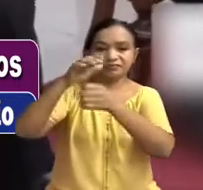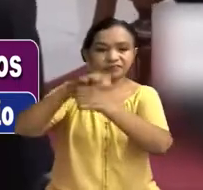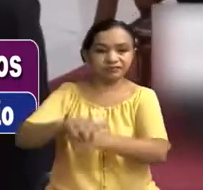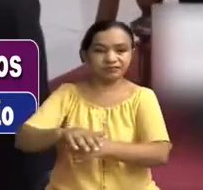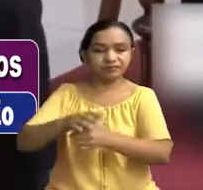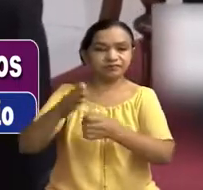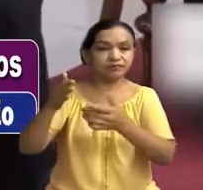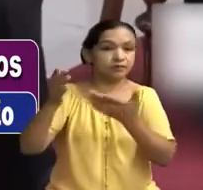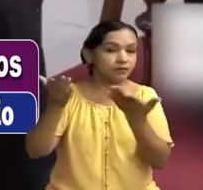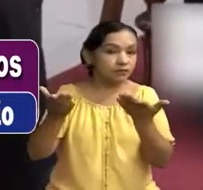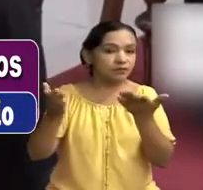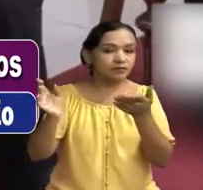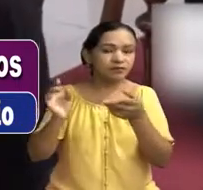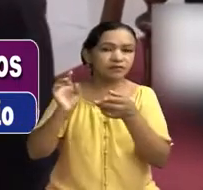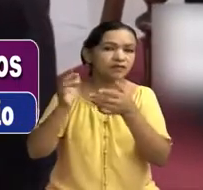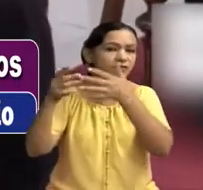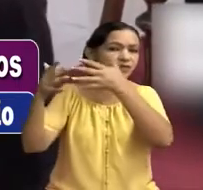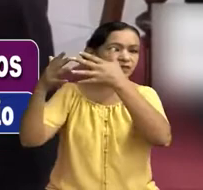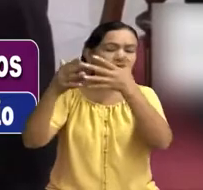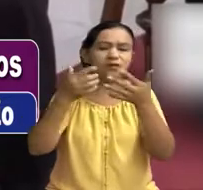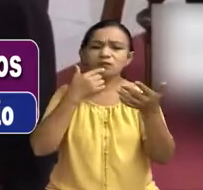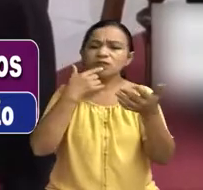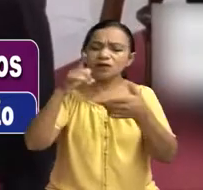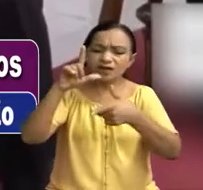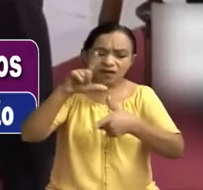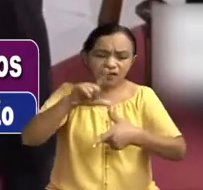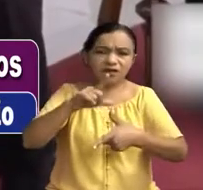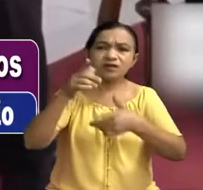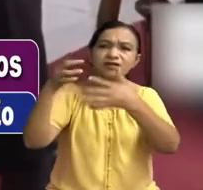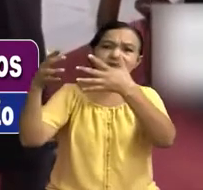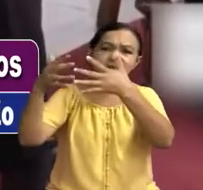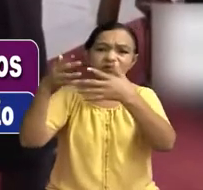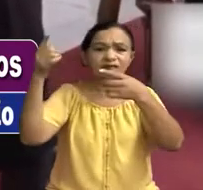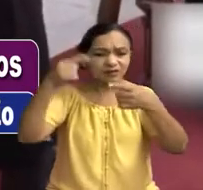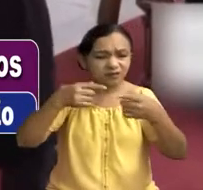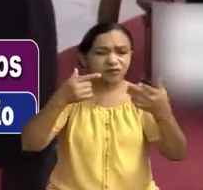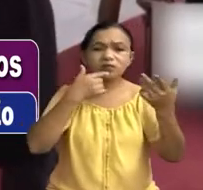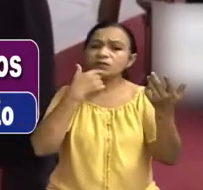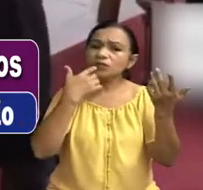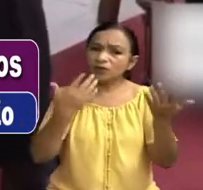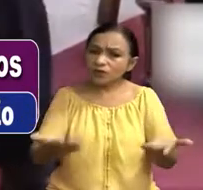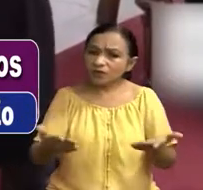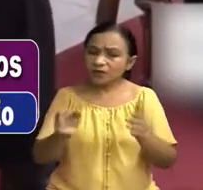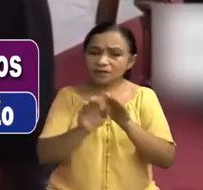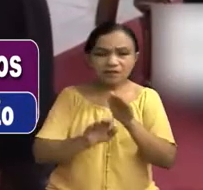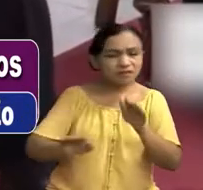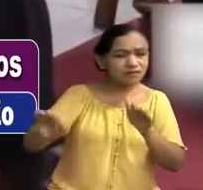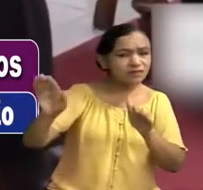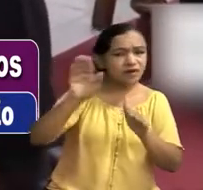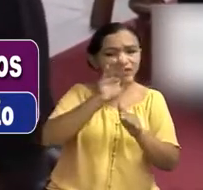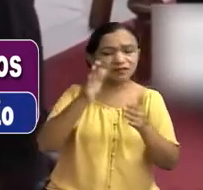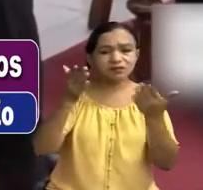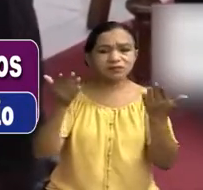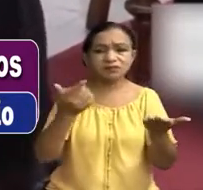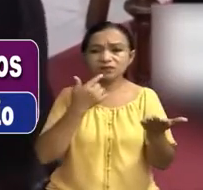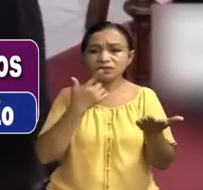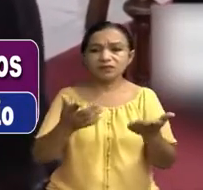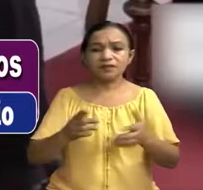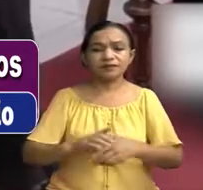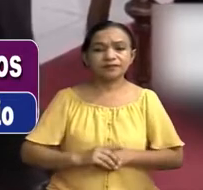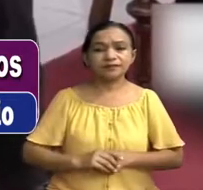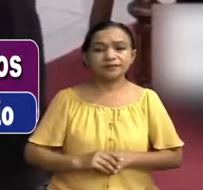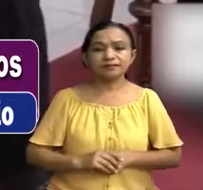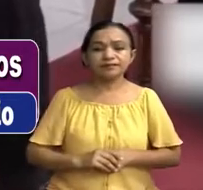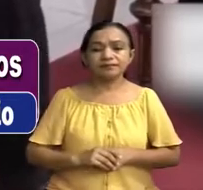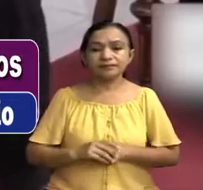del imperialismo, ¿por qué en América Latina? Bueno, es una constante en el mundo, pero ¿por qué en América Latina se acentúa con mayor agudeza? Porque aquí, digamos, desde